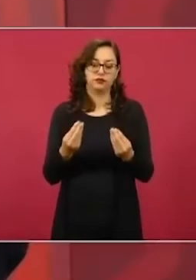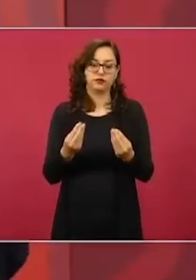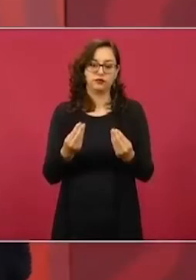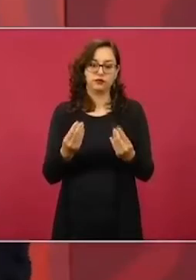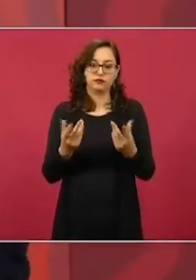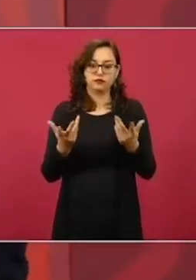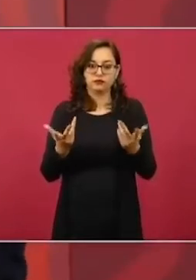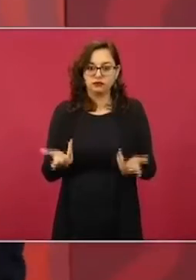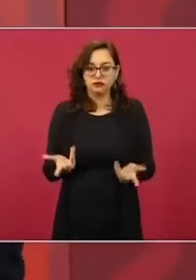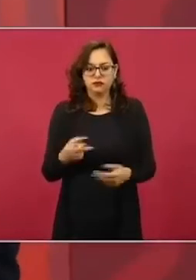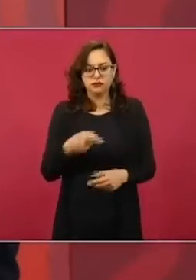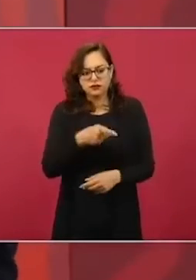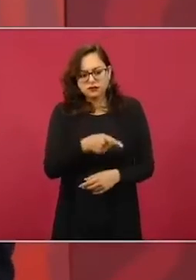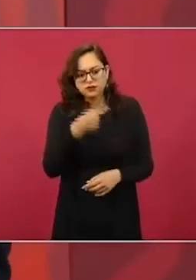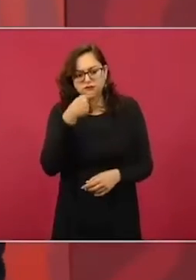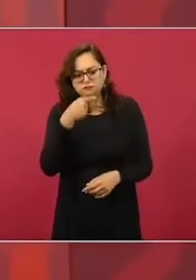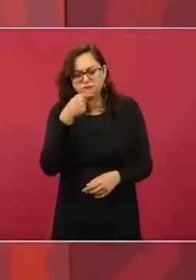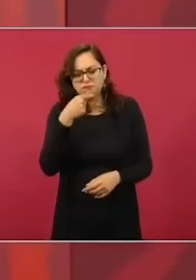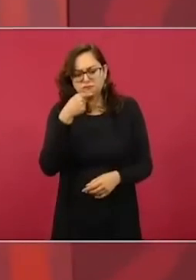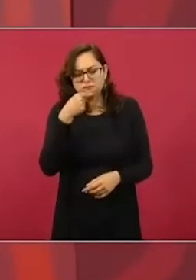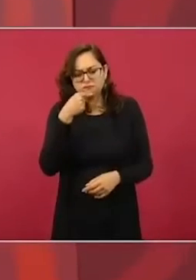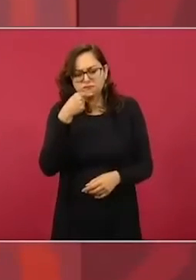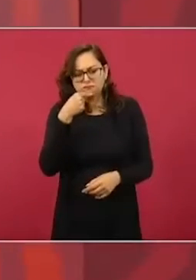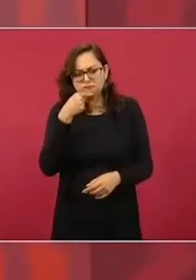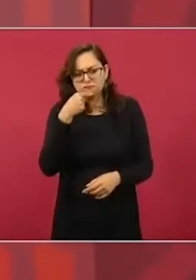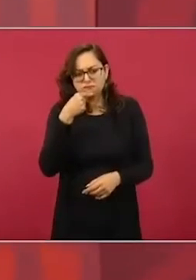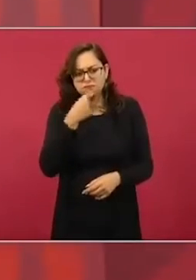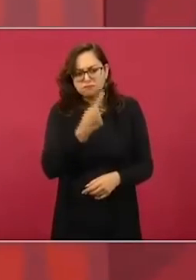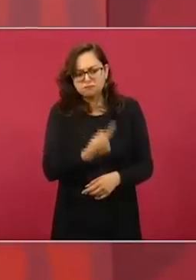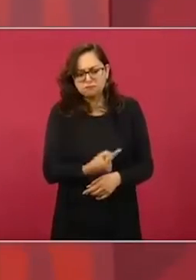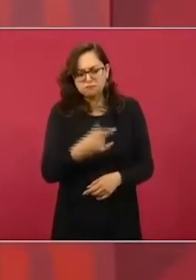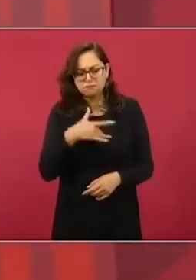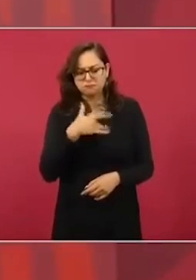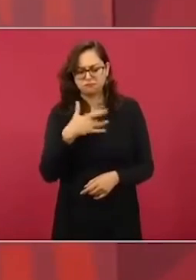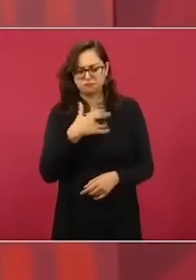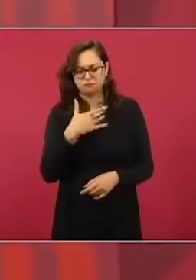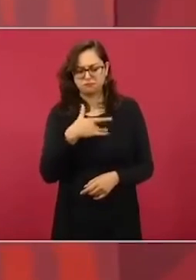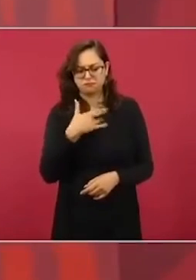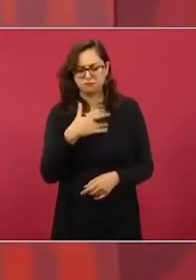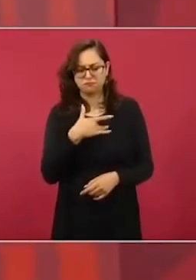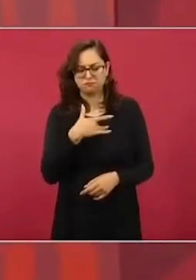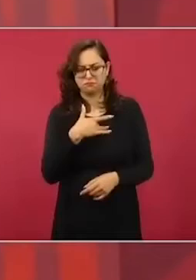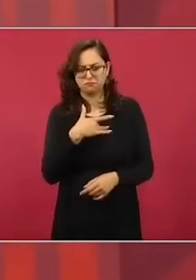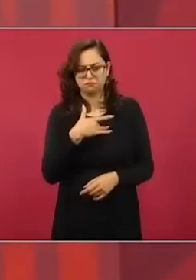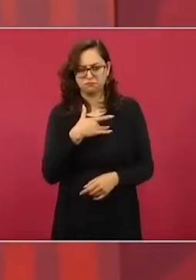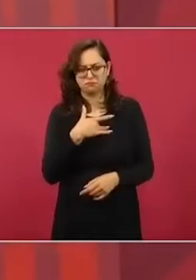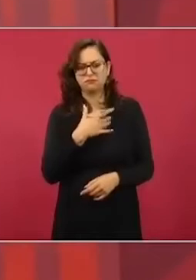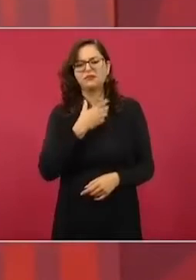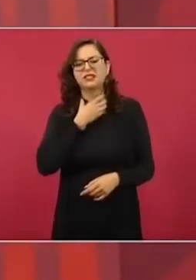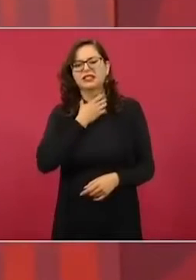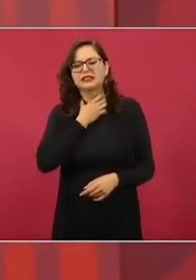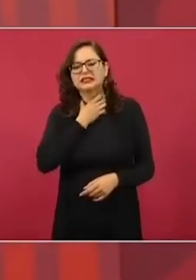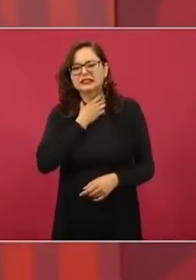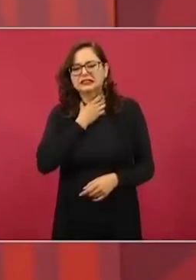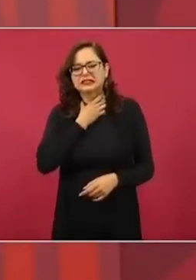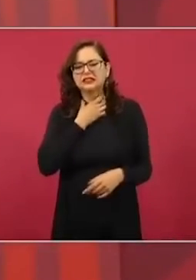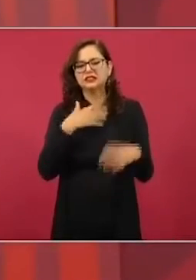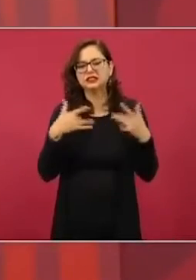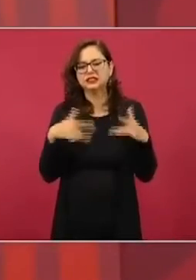Si un niño está con problemas de garganta,